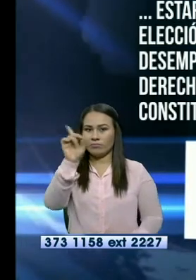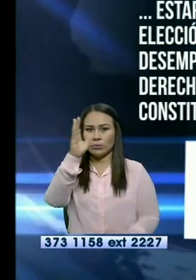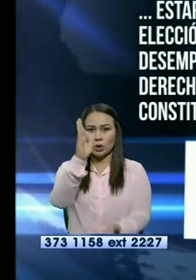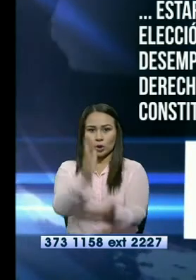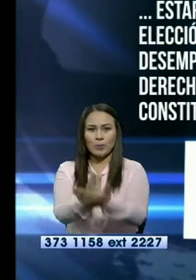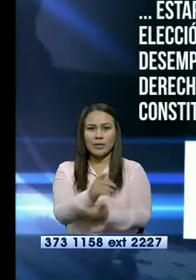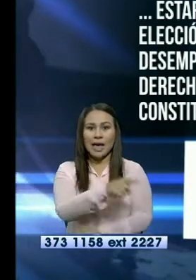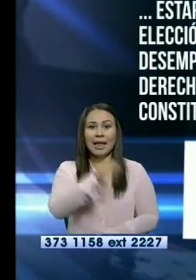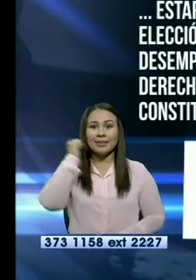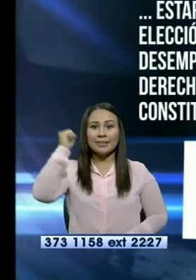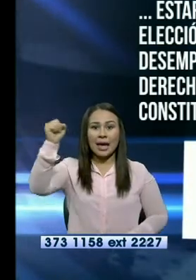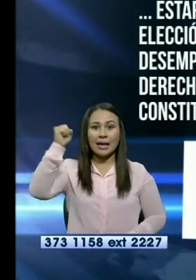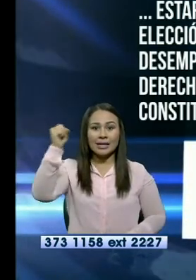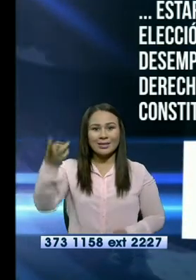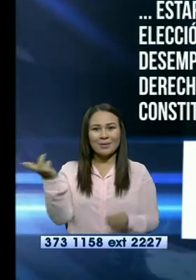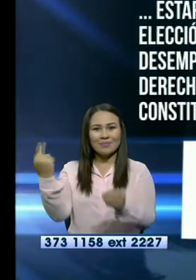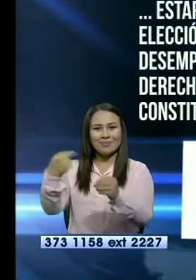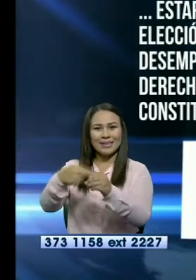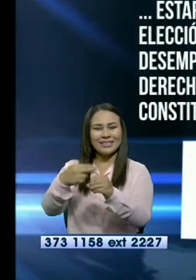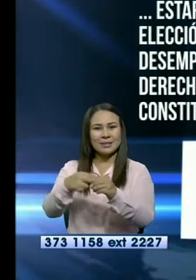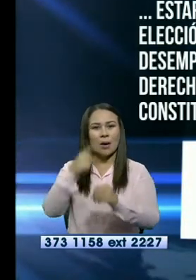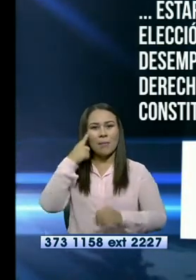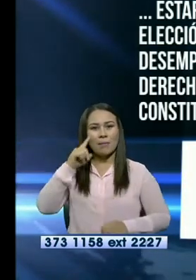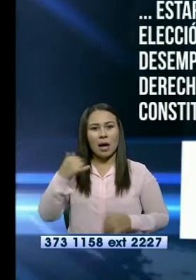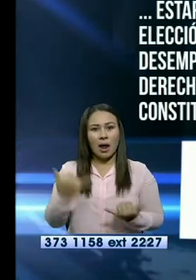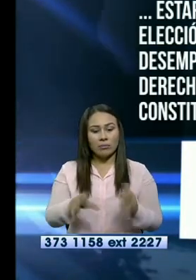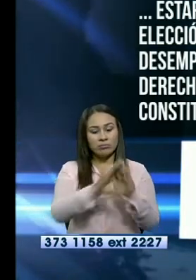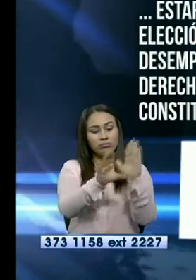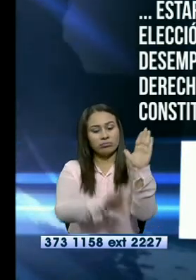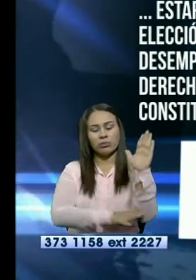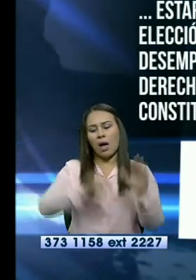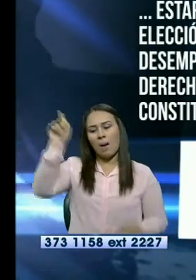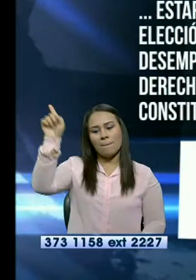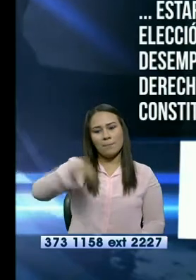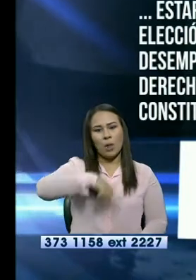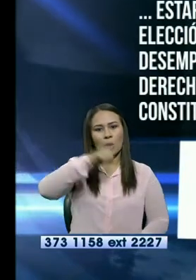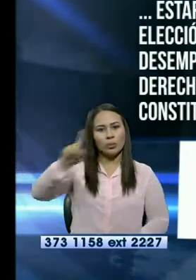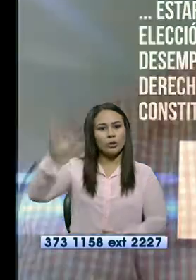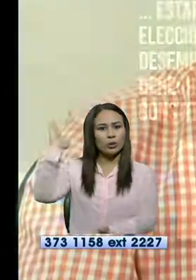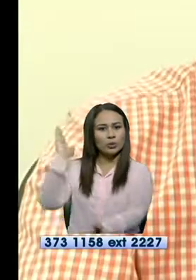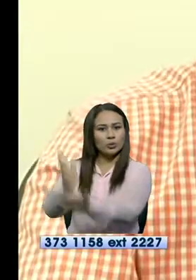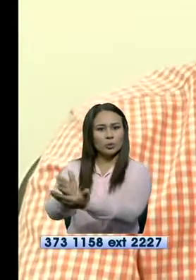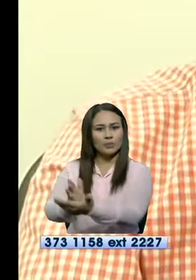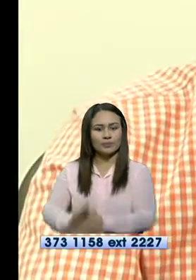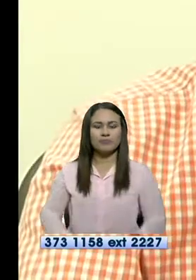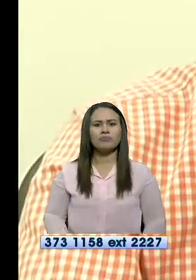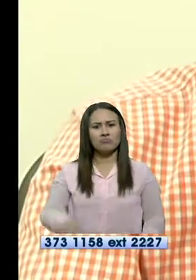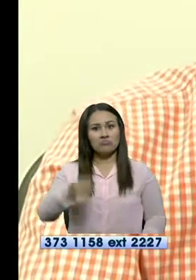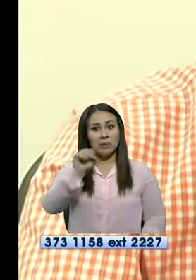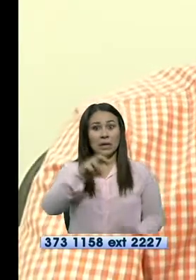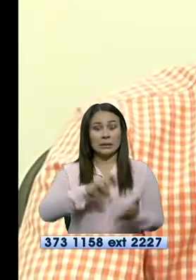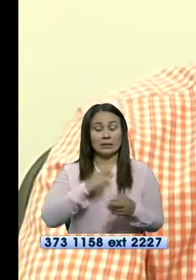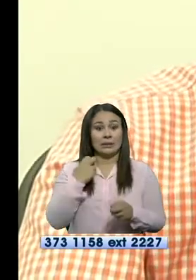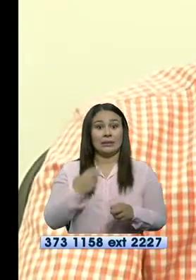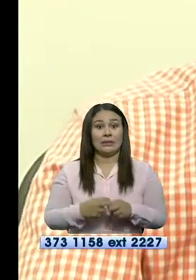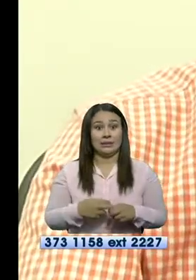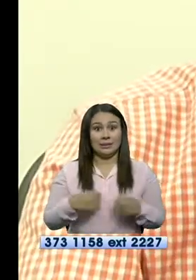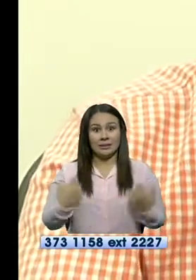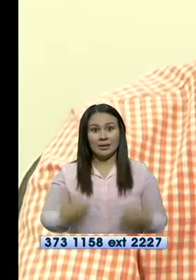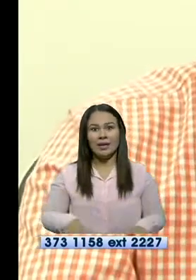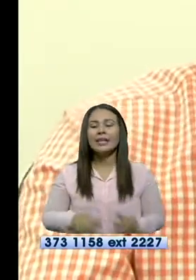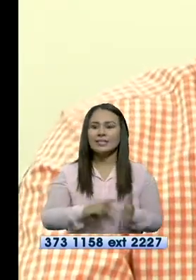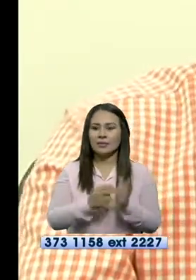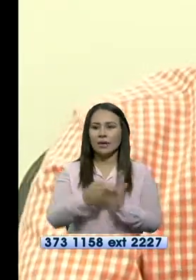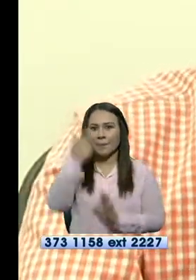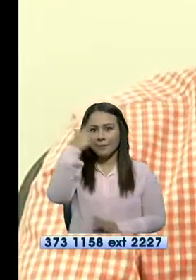perderán sus derechos de participación, establecidos en la presente Constitución. Y existan sanciones realmente ejemplificadoras.